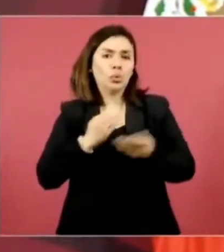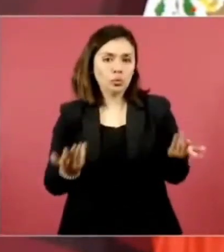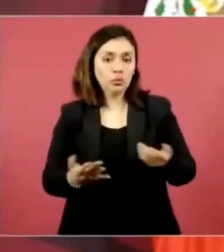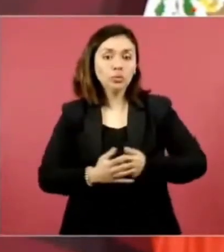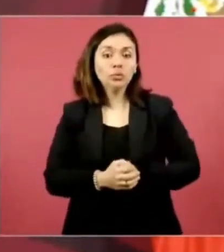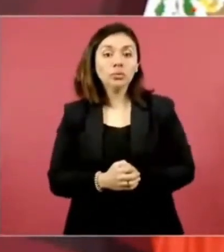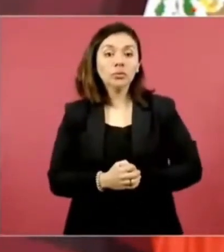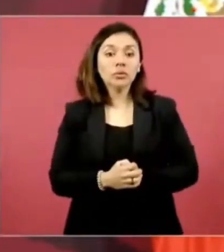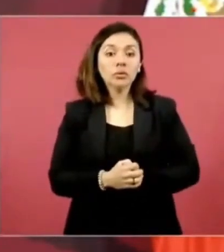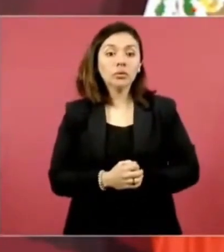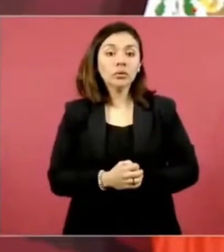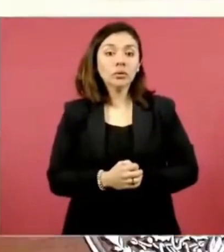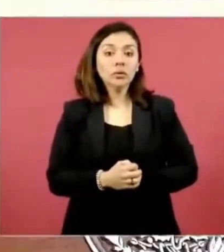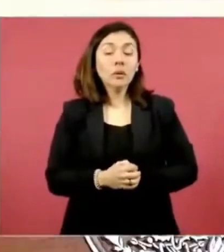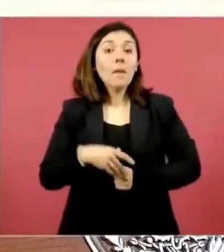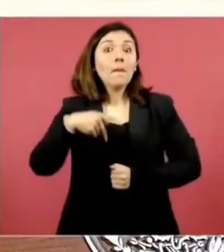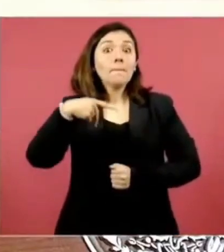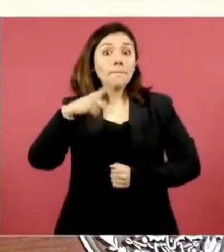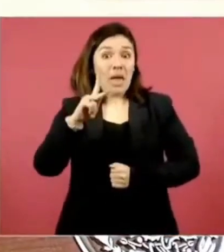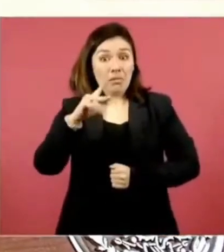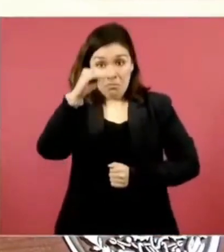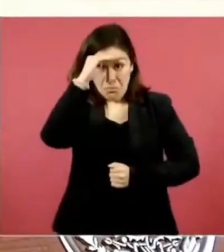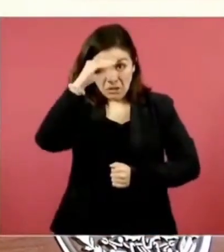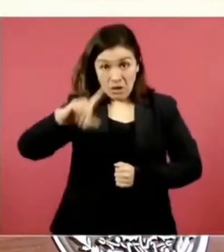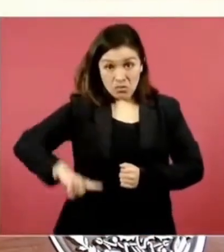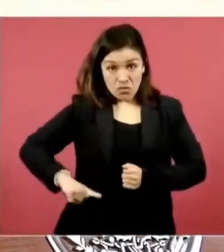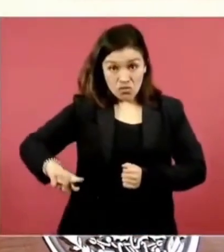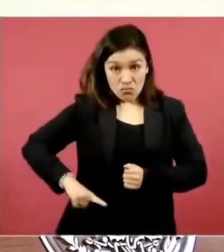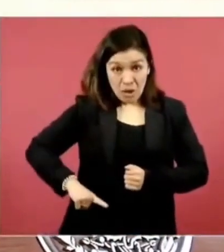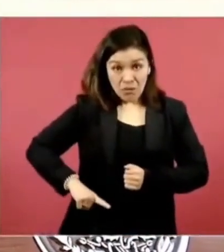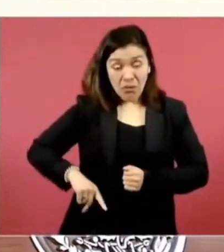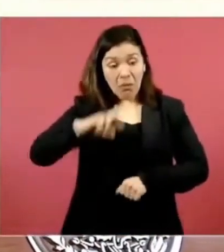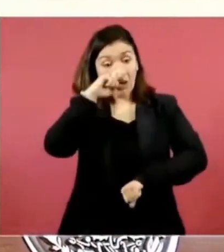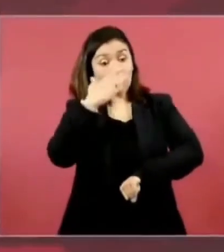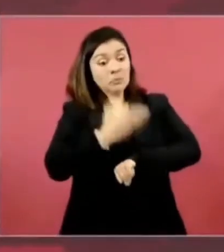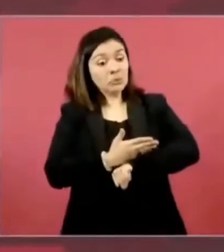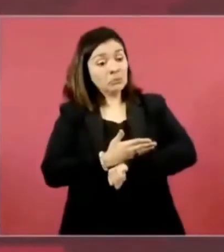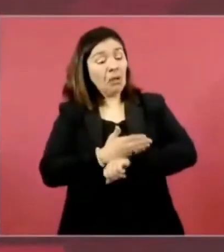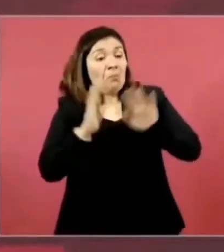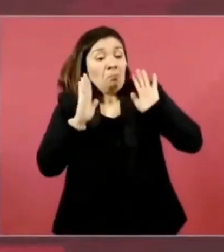pero el Estado no puede incumplir su responsabilidad social.